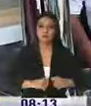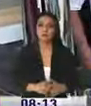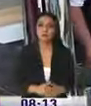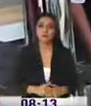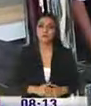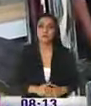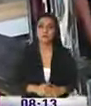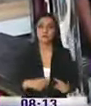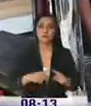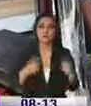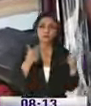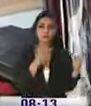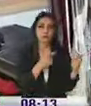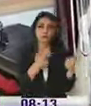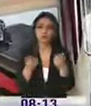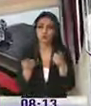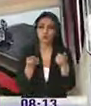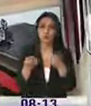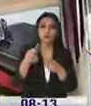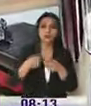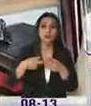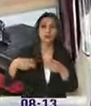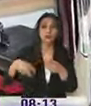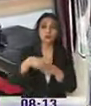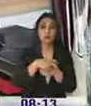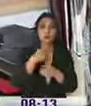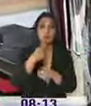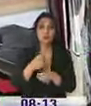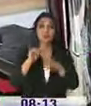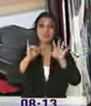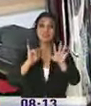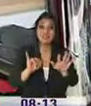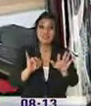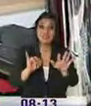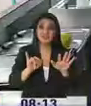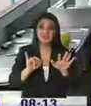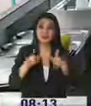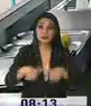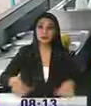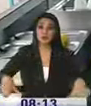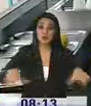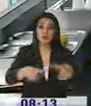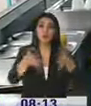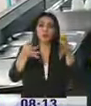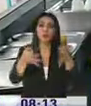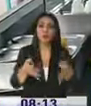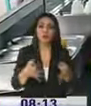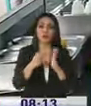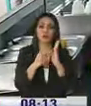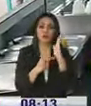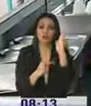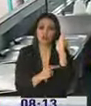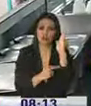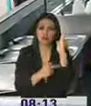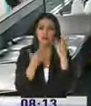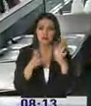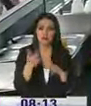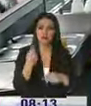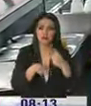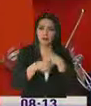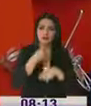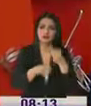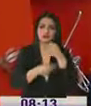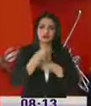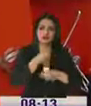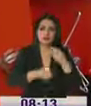tanto, tras inspecciones realizadas por Quito Turismo, se determinó que 6 de 38 patios cumplen ya con las normativas de expendio de alimentos y